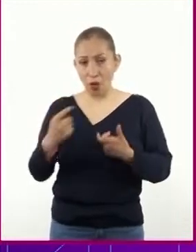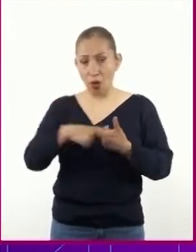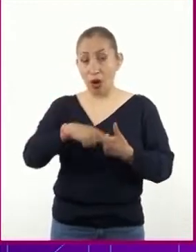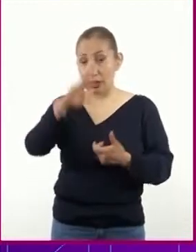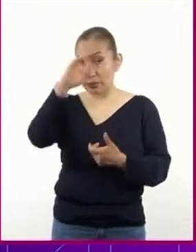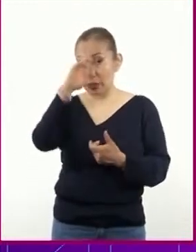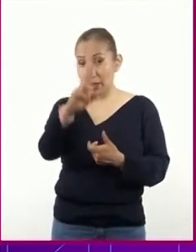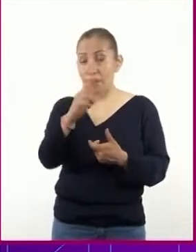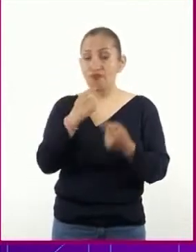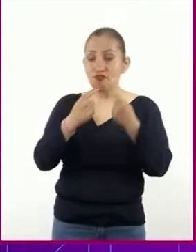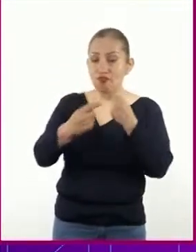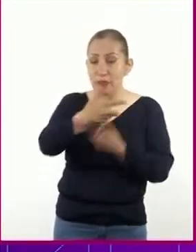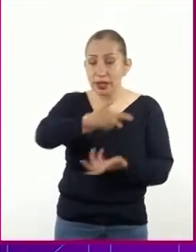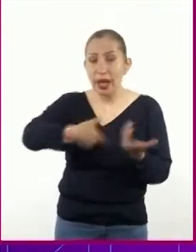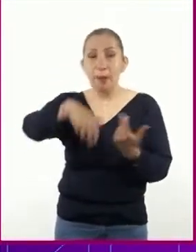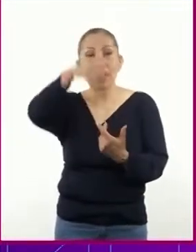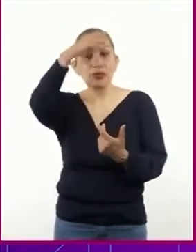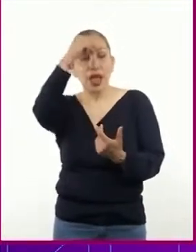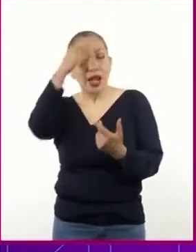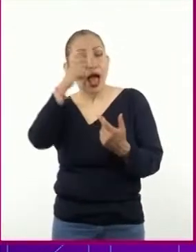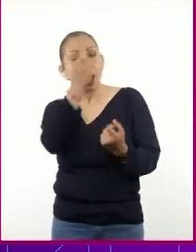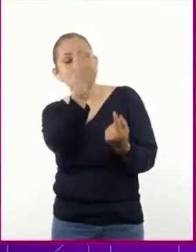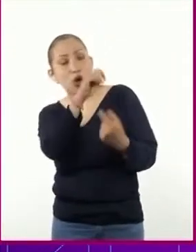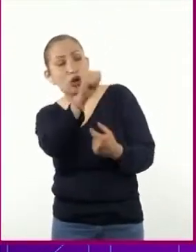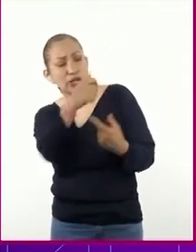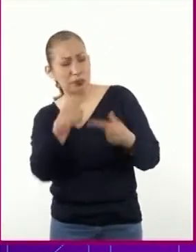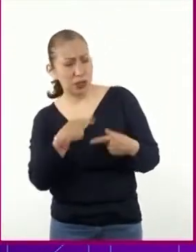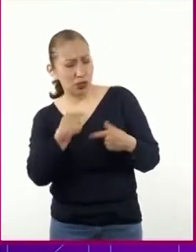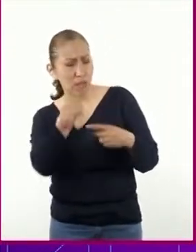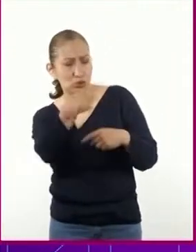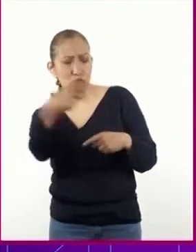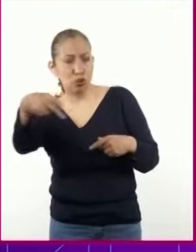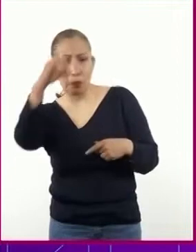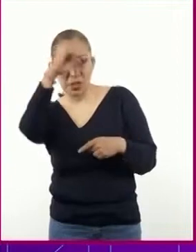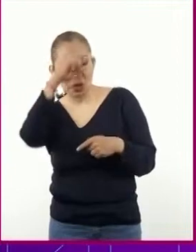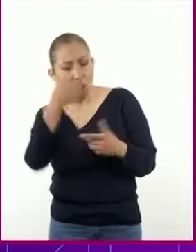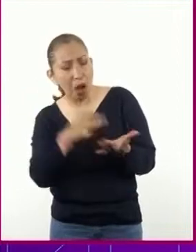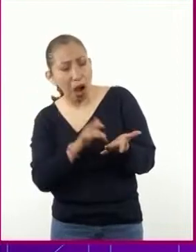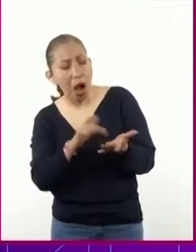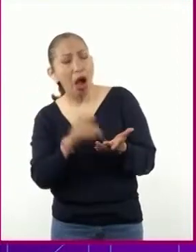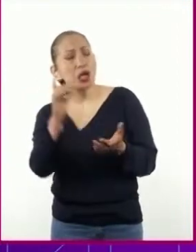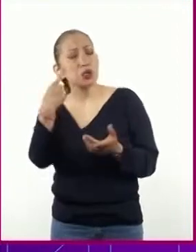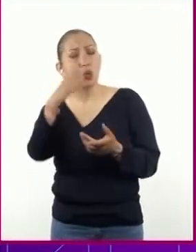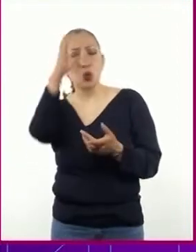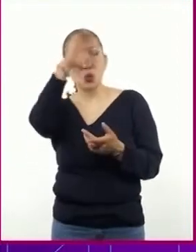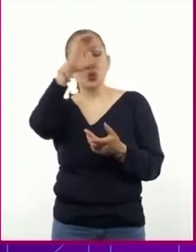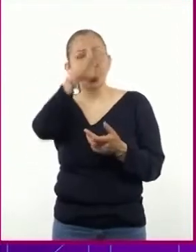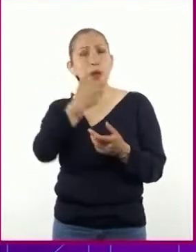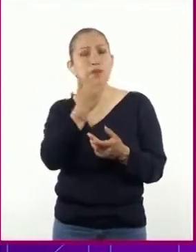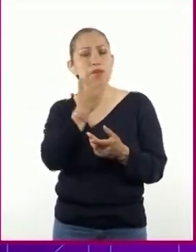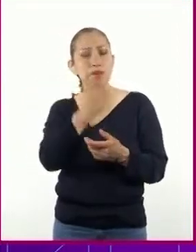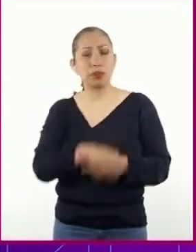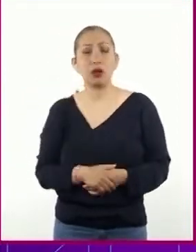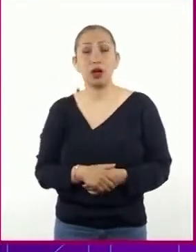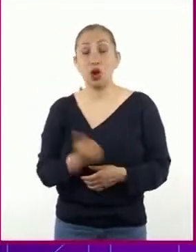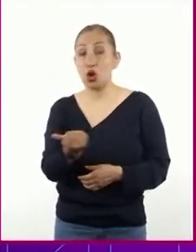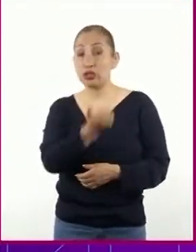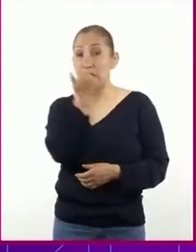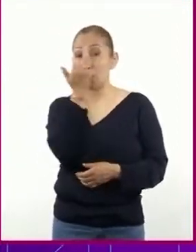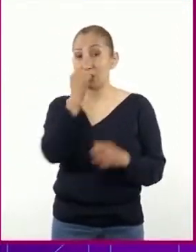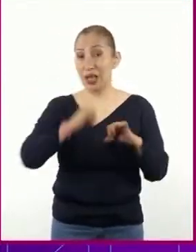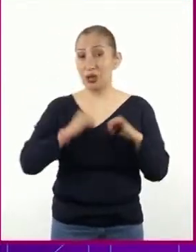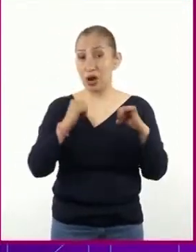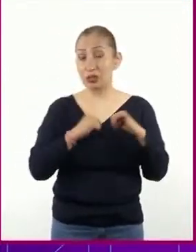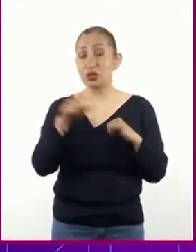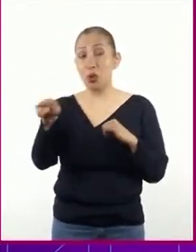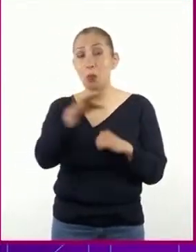Respetar, dialogar y aprender de personas con distintos puntos de vista y tradiciones culturales. Los estudiantes adolescentes